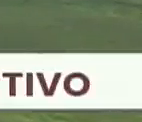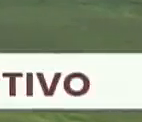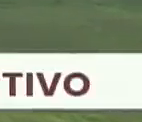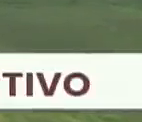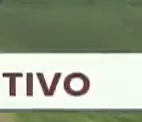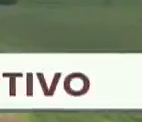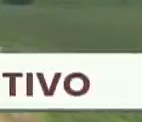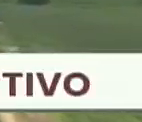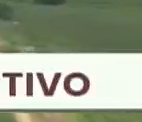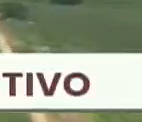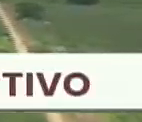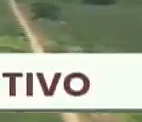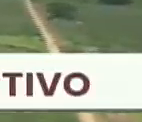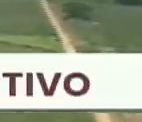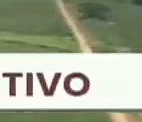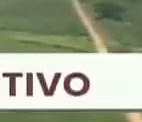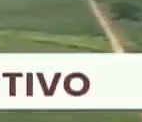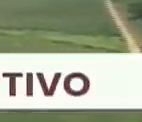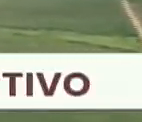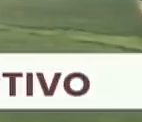Muchísimas gracias.